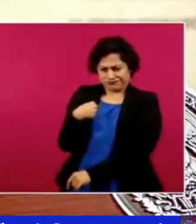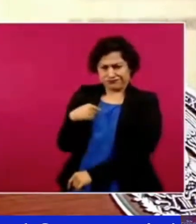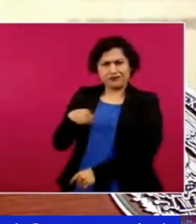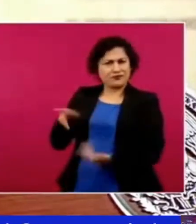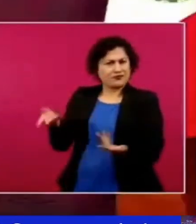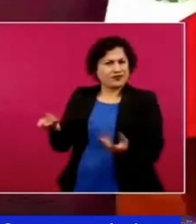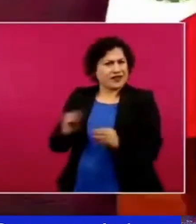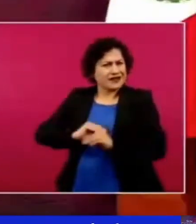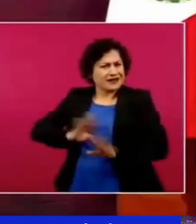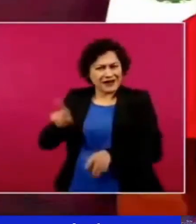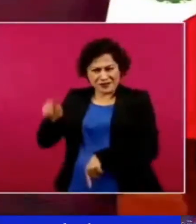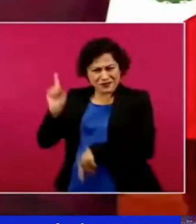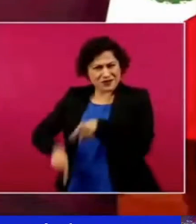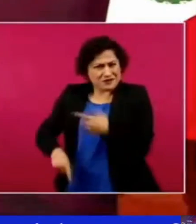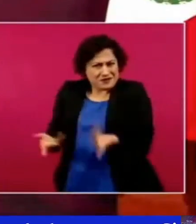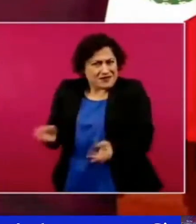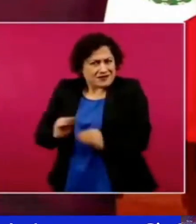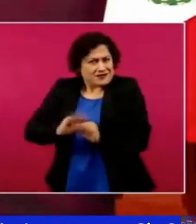¿eso para qué?